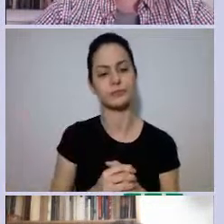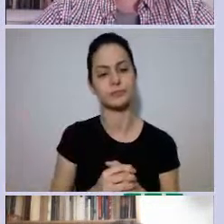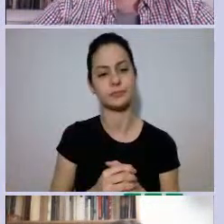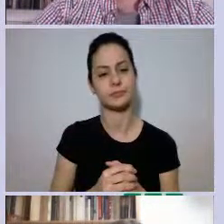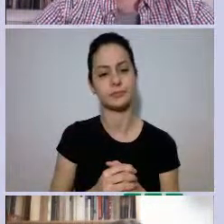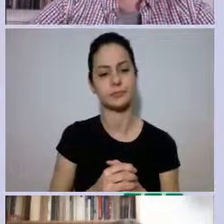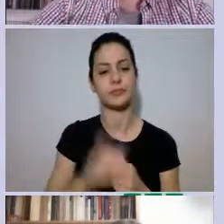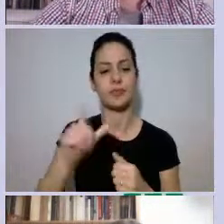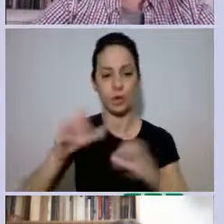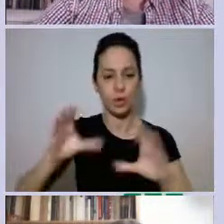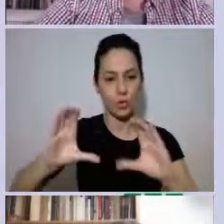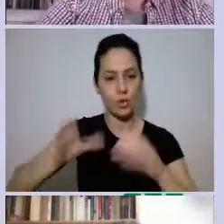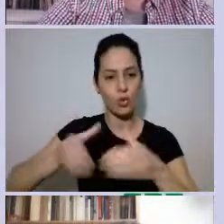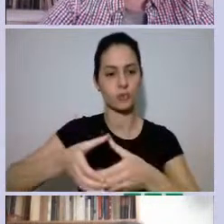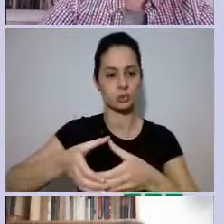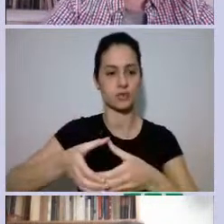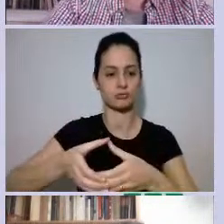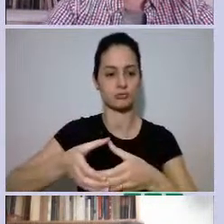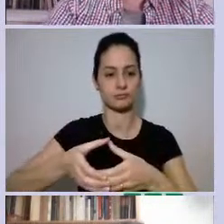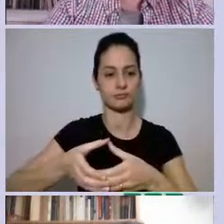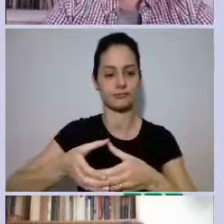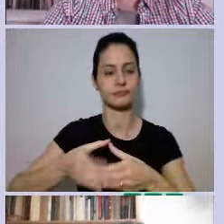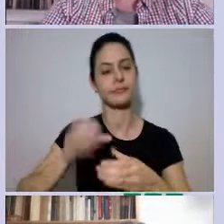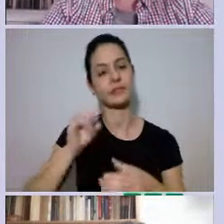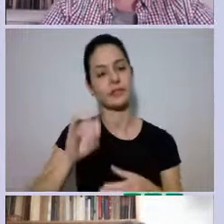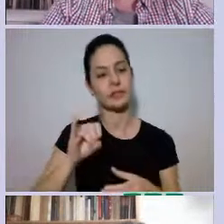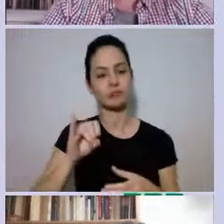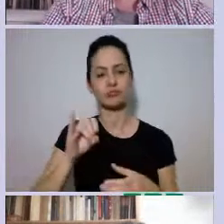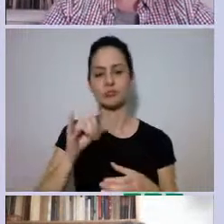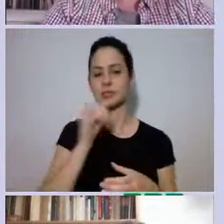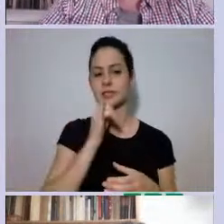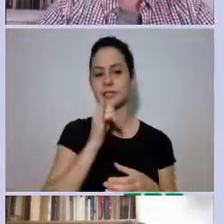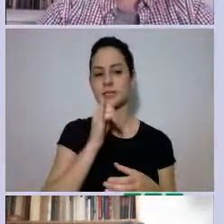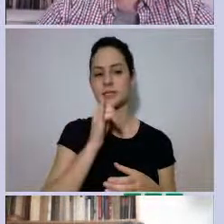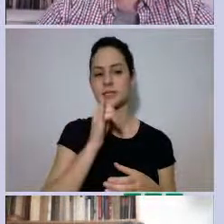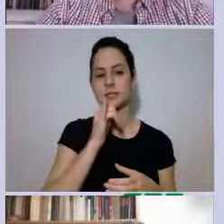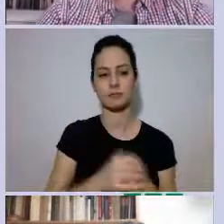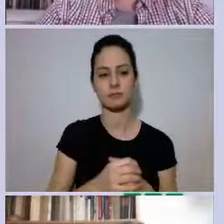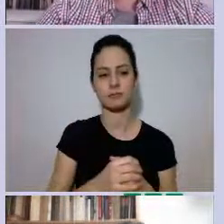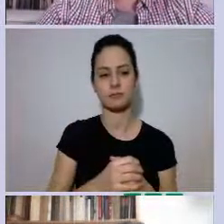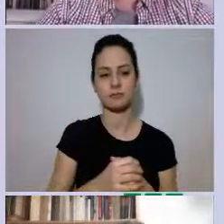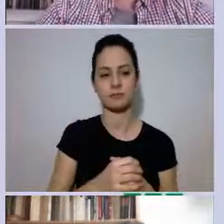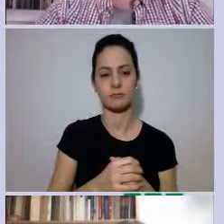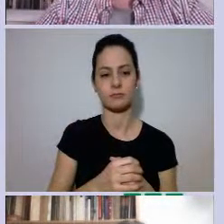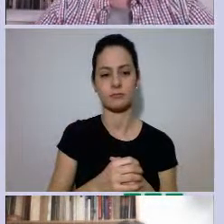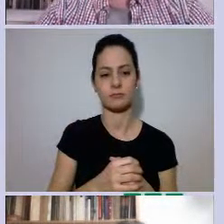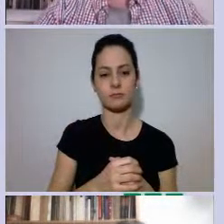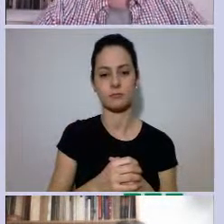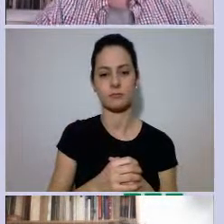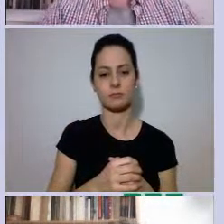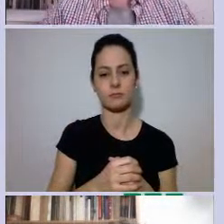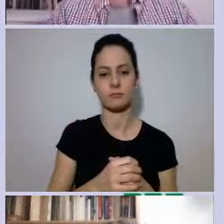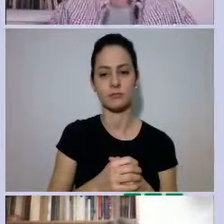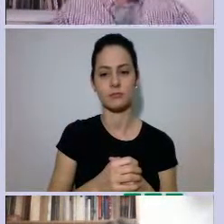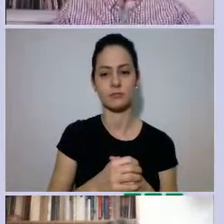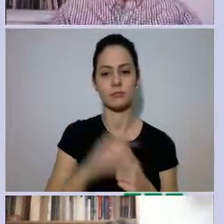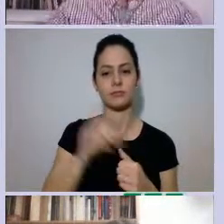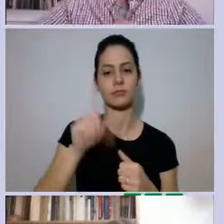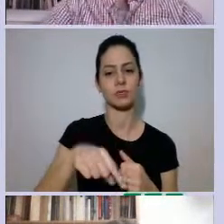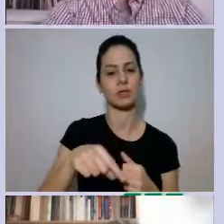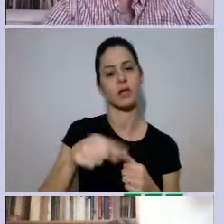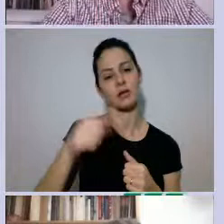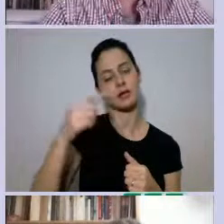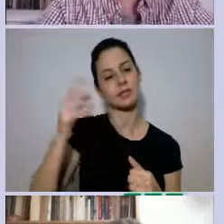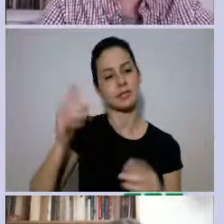en las comunidades. Cuando uno de los problemas que tienen en el espacio es la migración constante de